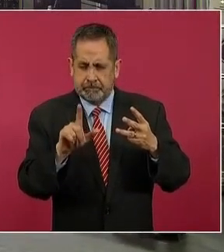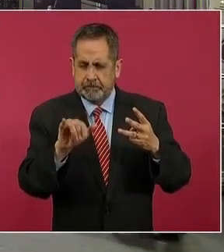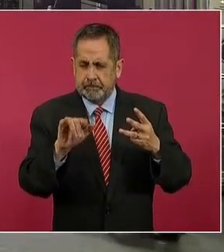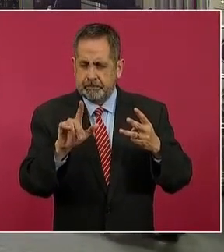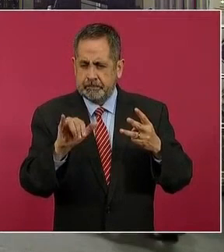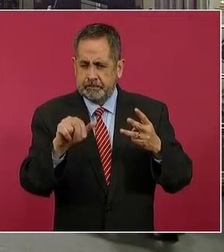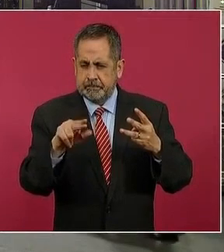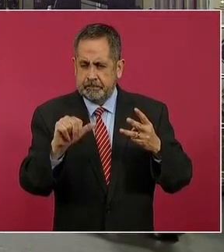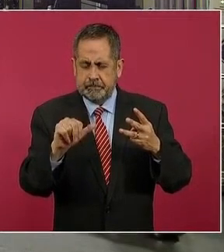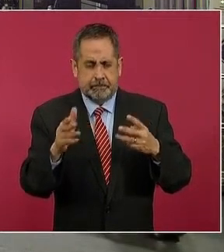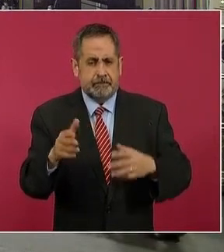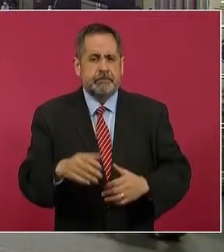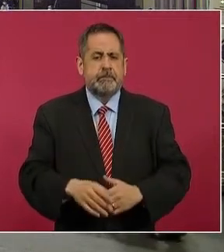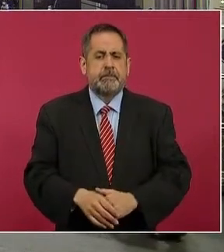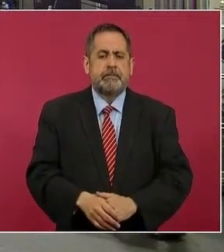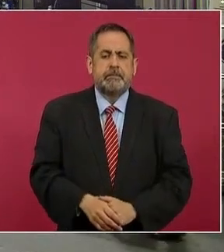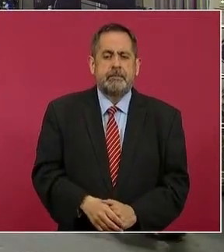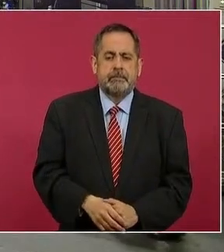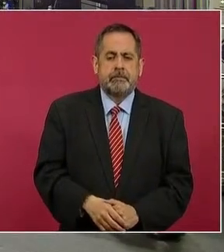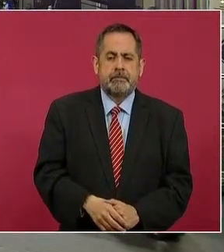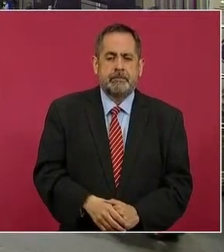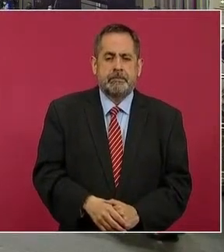Liliana.